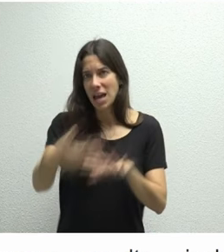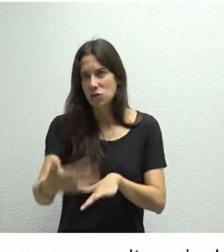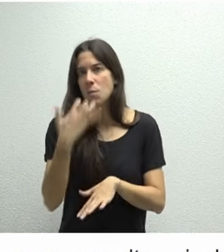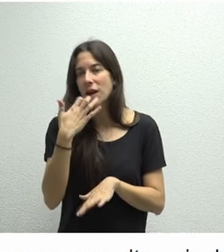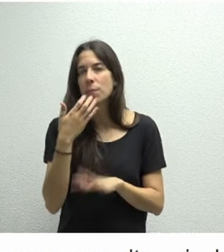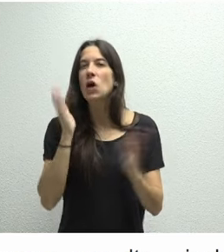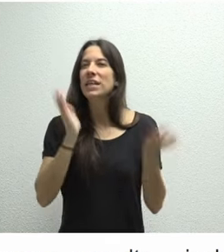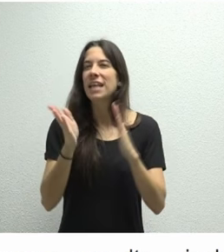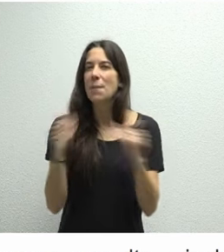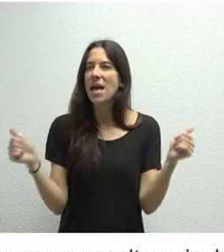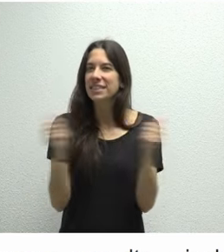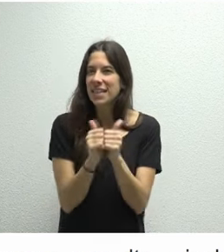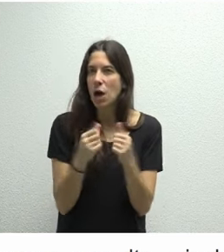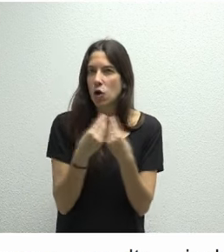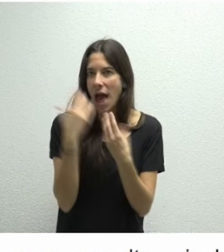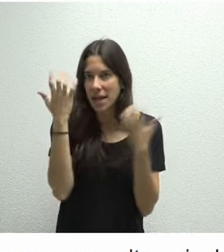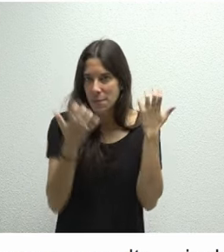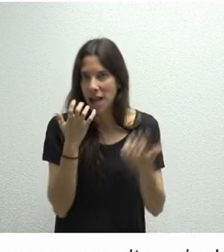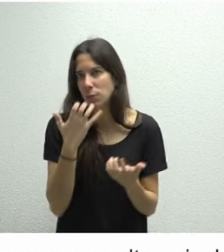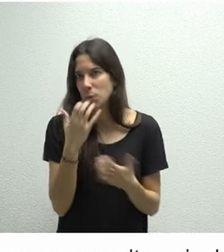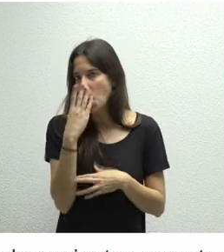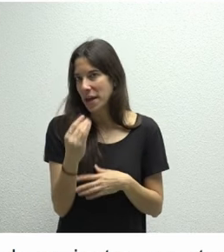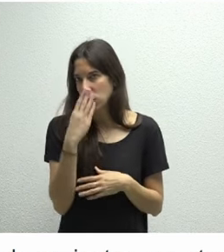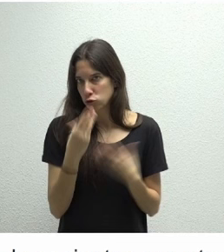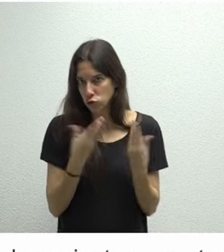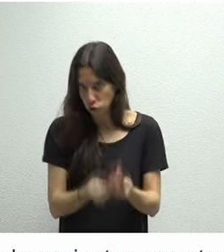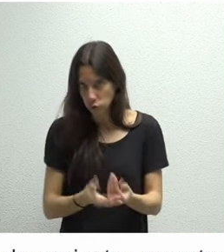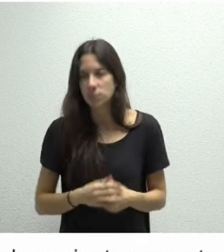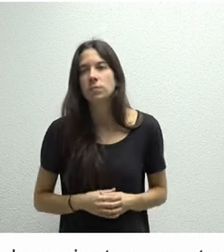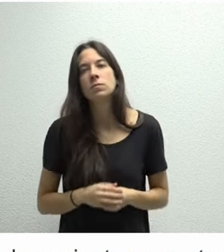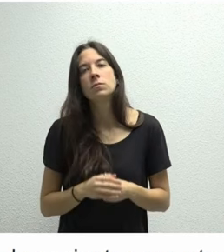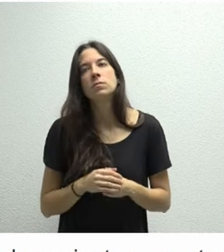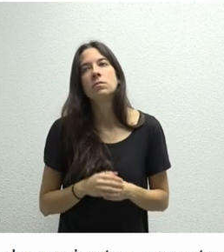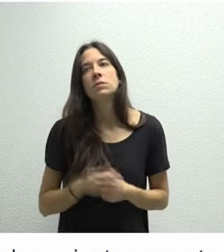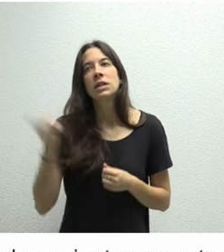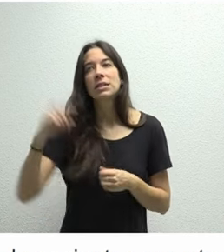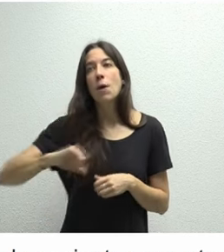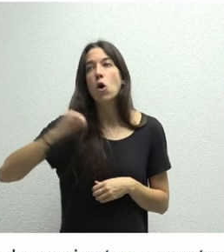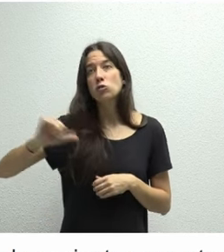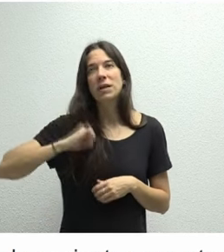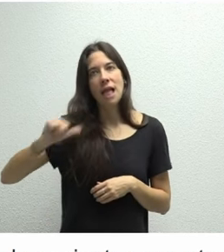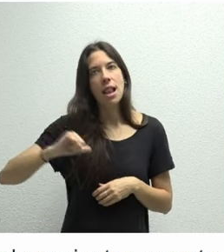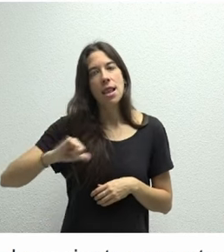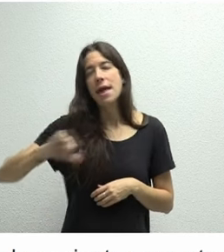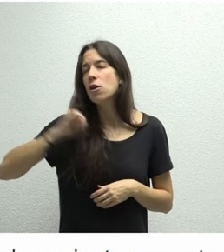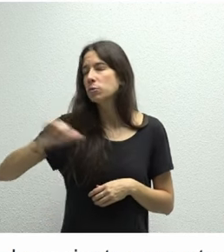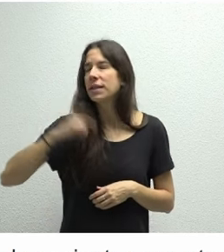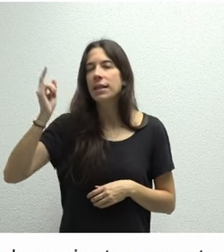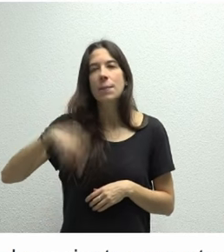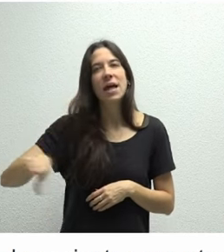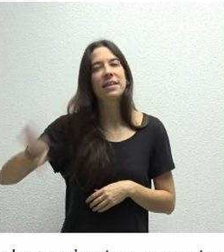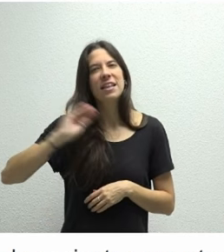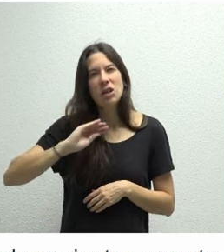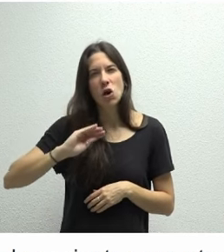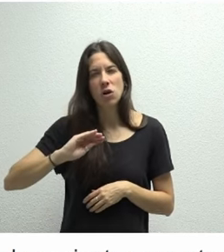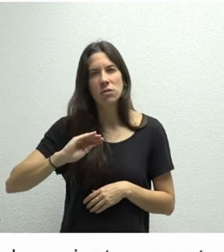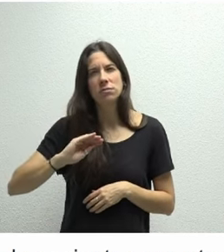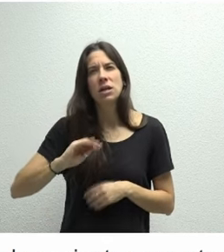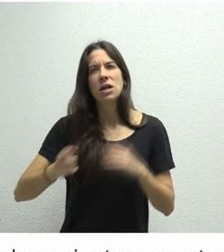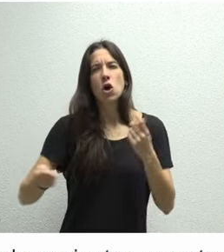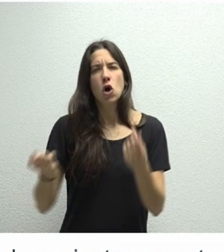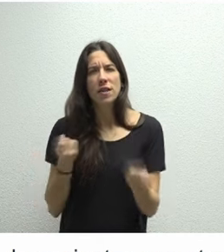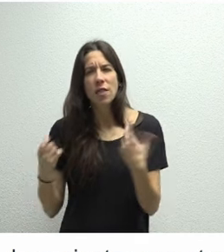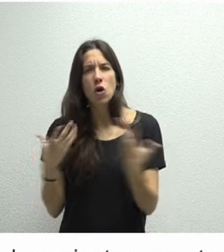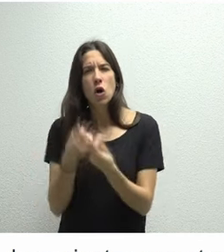cicia con animales la terapia con perros vale eh el hospital el hospital ha entendido la importancia que tiene la coordinación con los